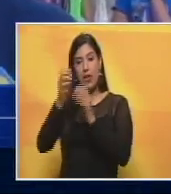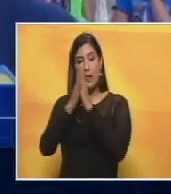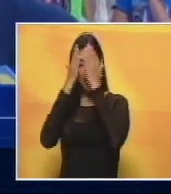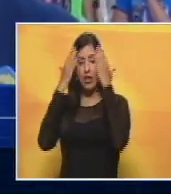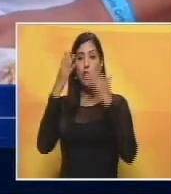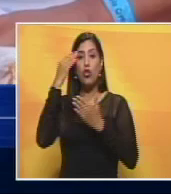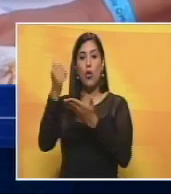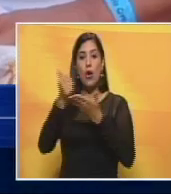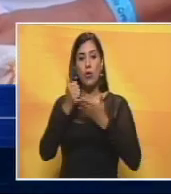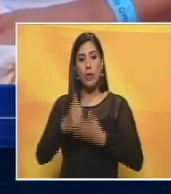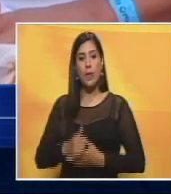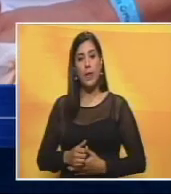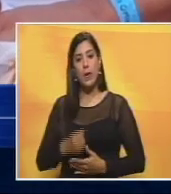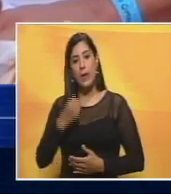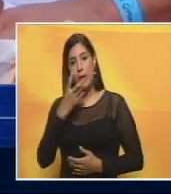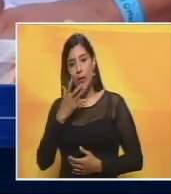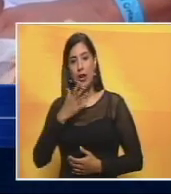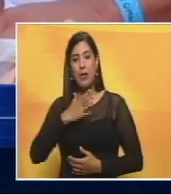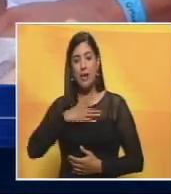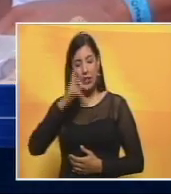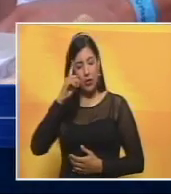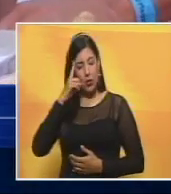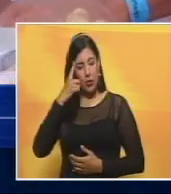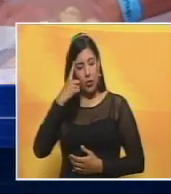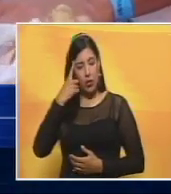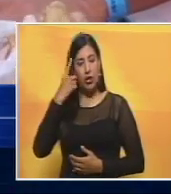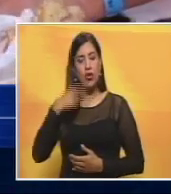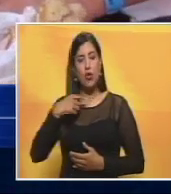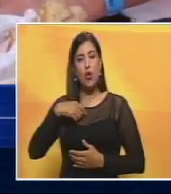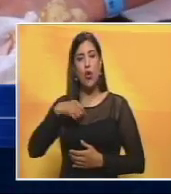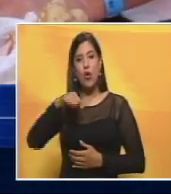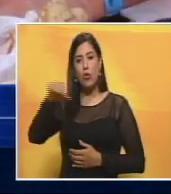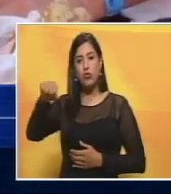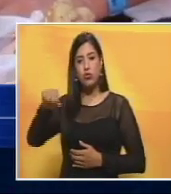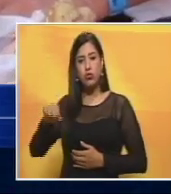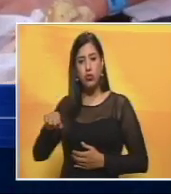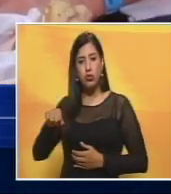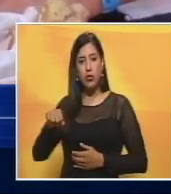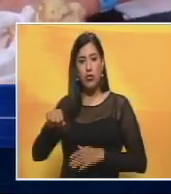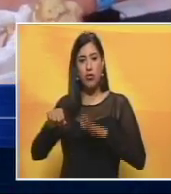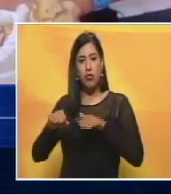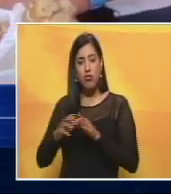ella y a Diosito. Bueno, lo único que me acuerdo es que iba en un carro.